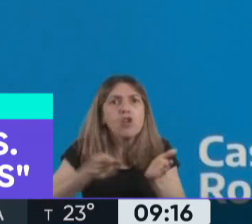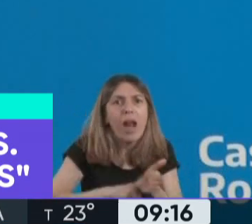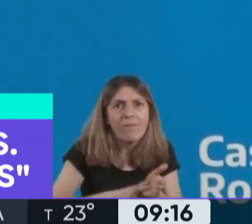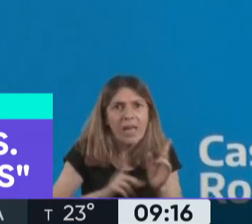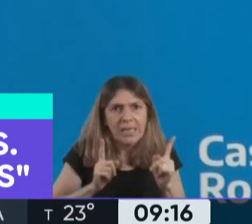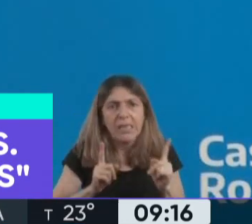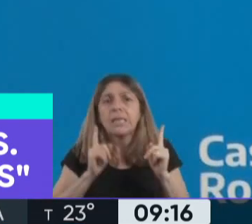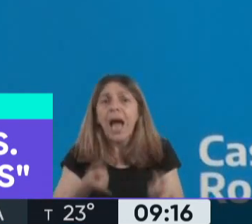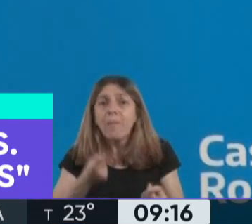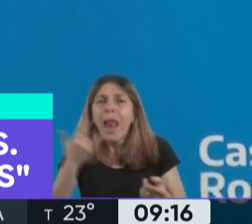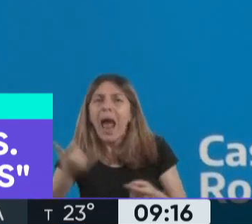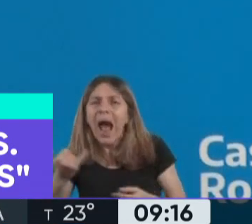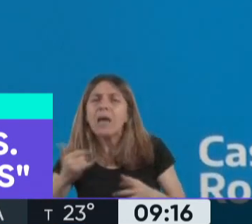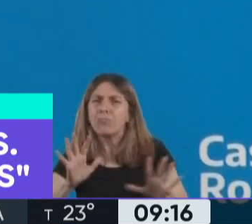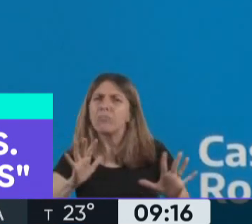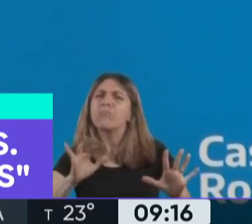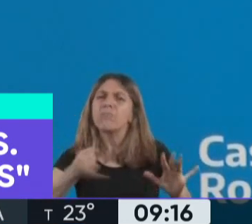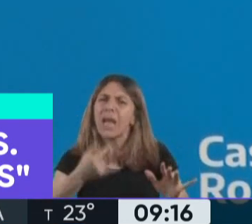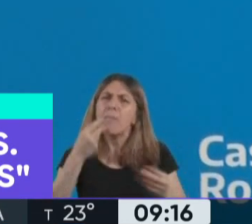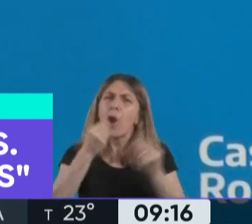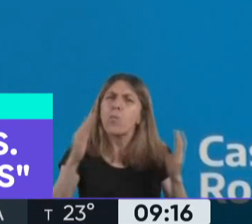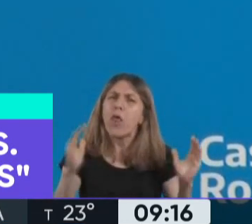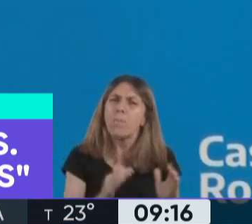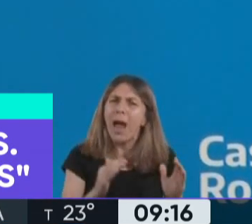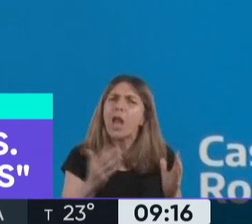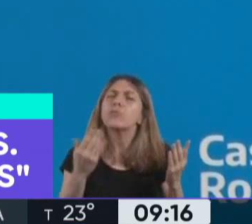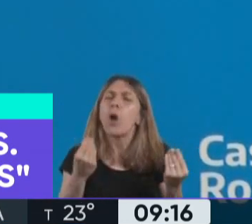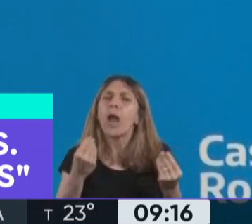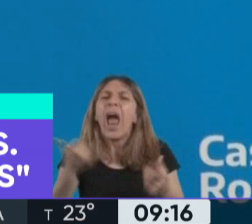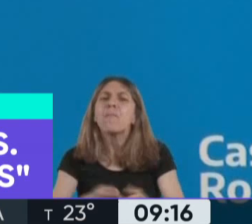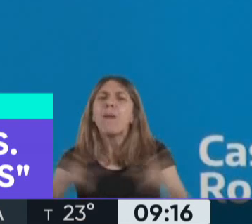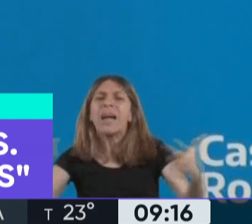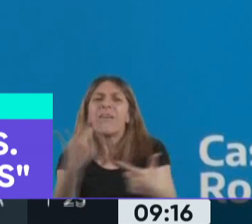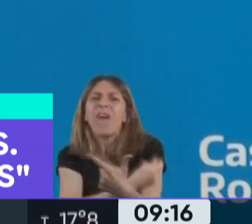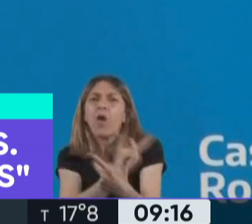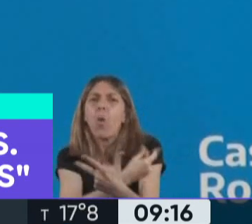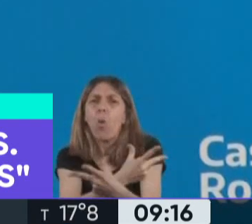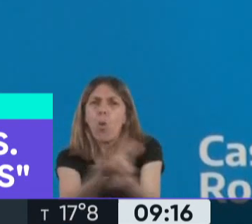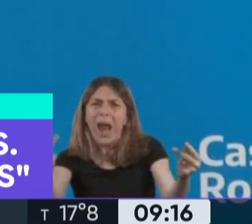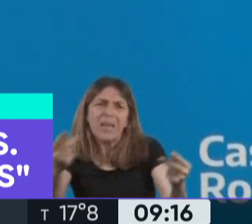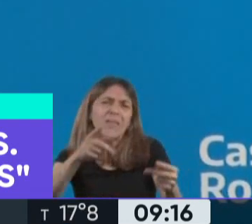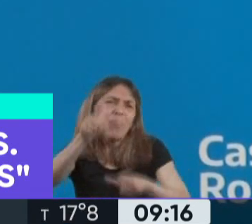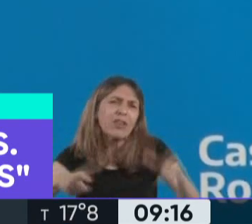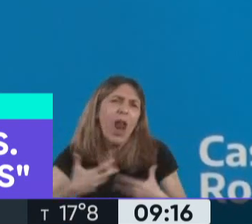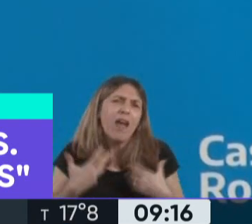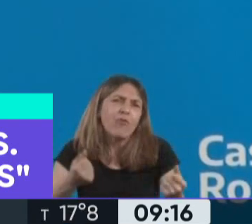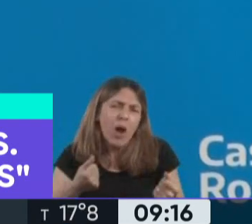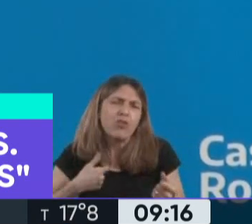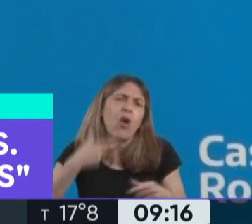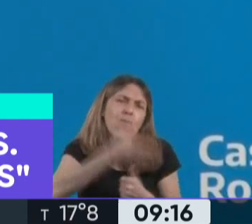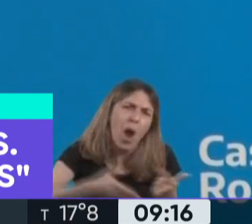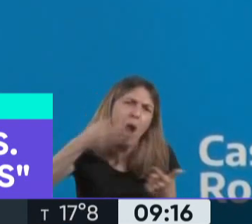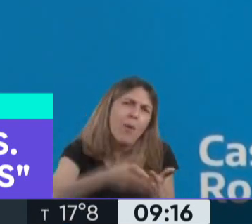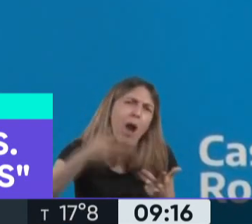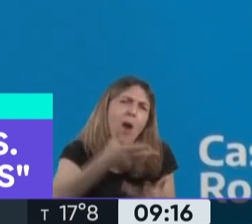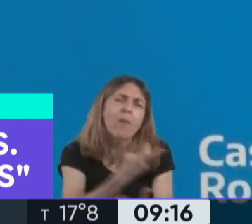en un momento de relativa tranquilidad en la Argentina por el nivel de vacunación que hay y por el enorme esfuerzo que hizo la sociedad argentina y también por la vocación que tuvo de vacunarse.